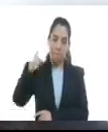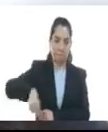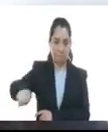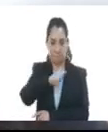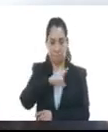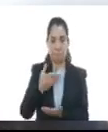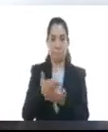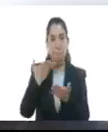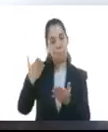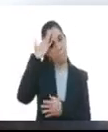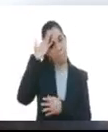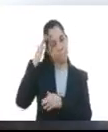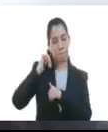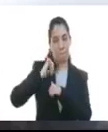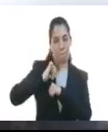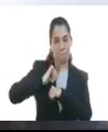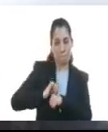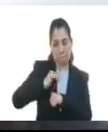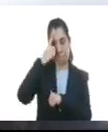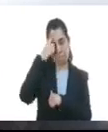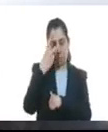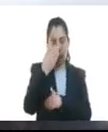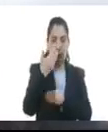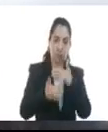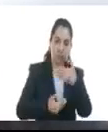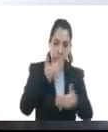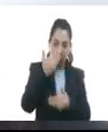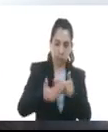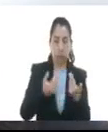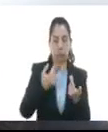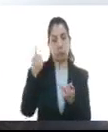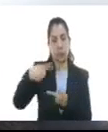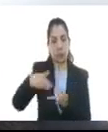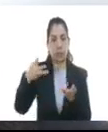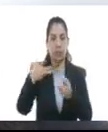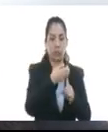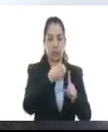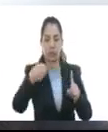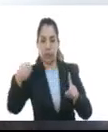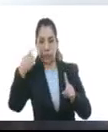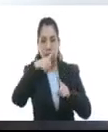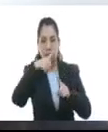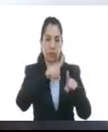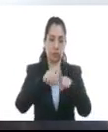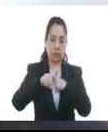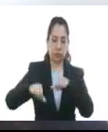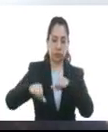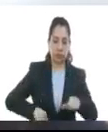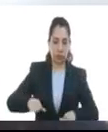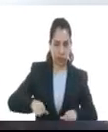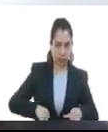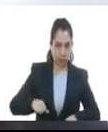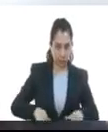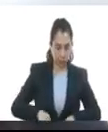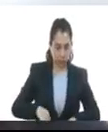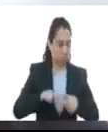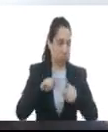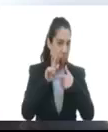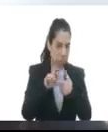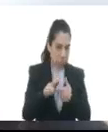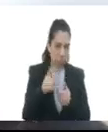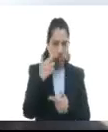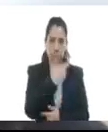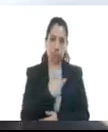proceso, generar este espacio como parte de las iniciativas de continuidad. Por supuesto, el gran trabajo de